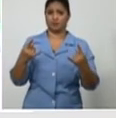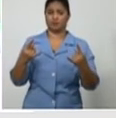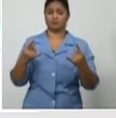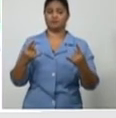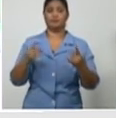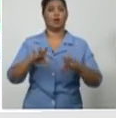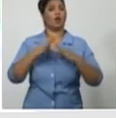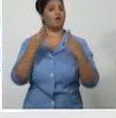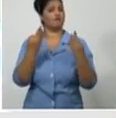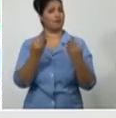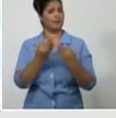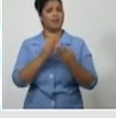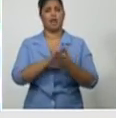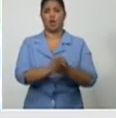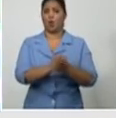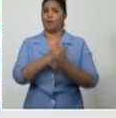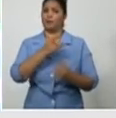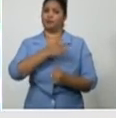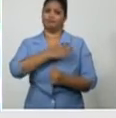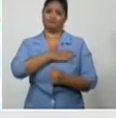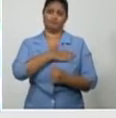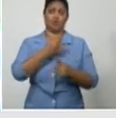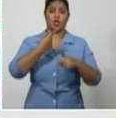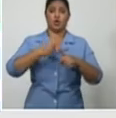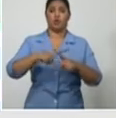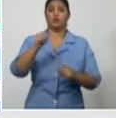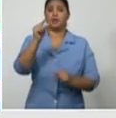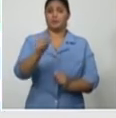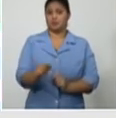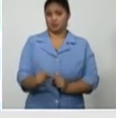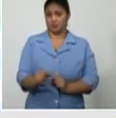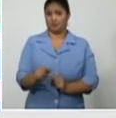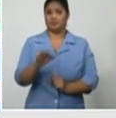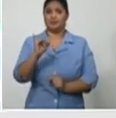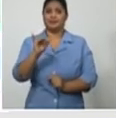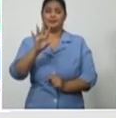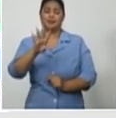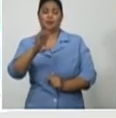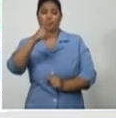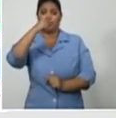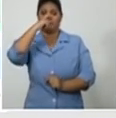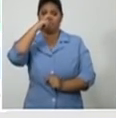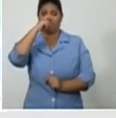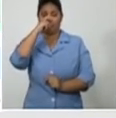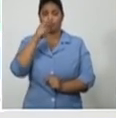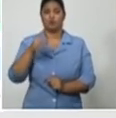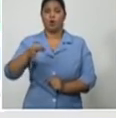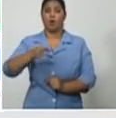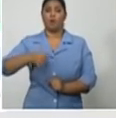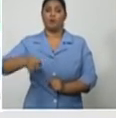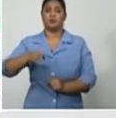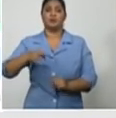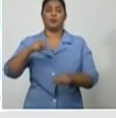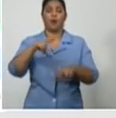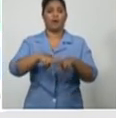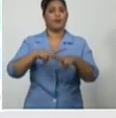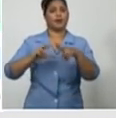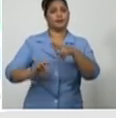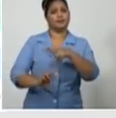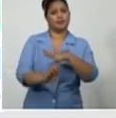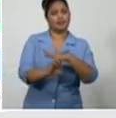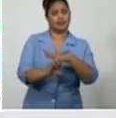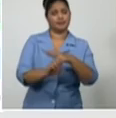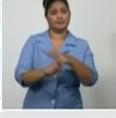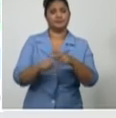mucho. Fallece un paciente de 74 años de edad del municipio Habana del Este, también aquí